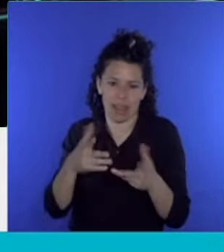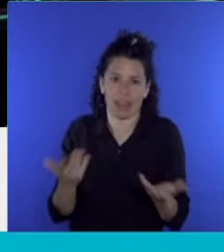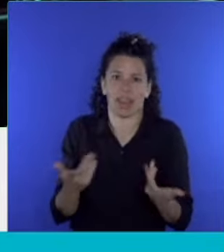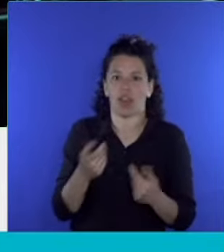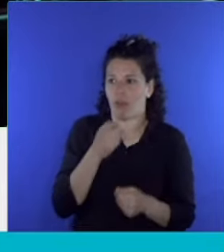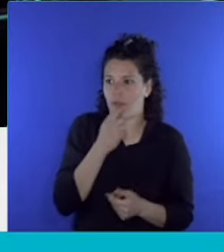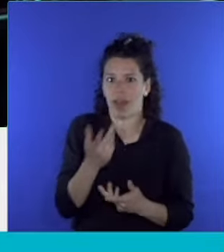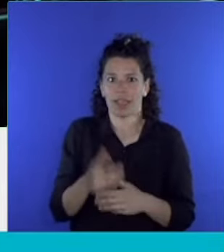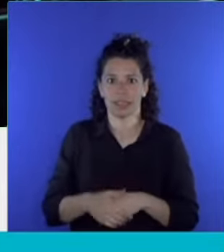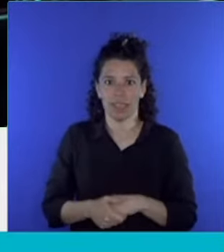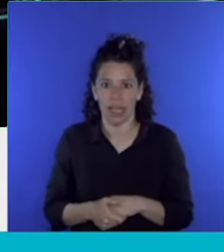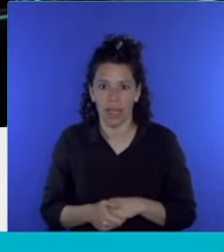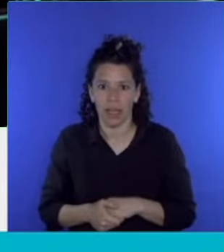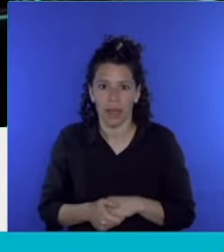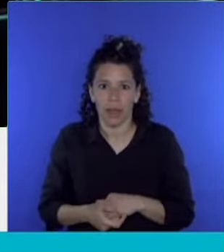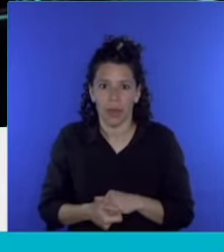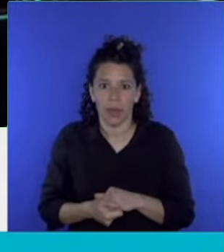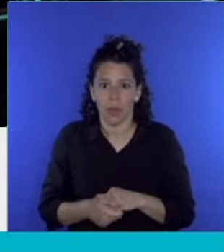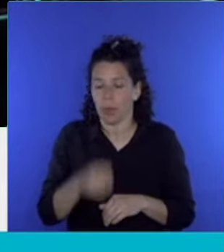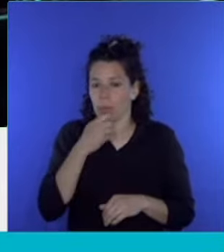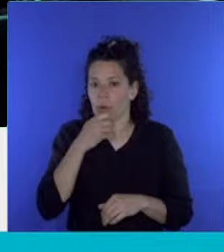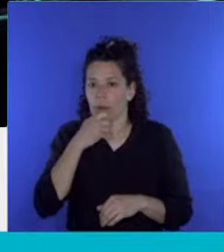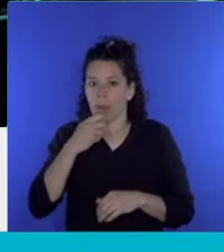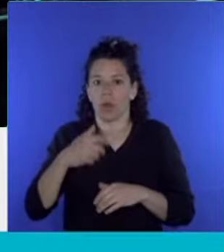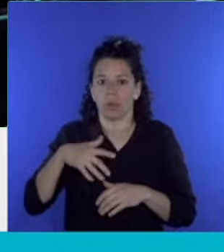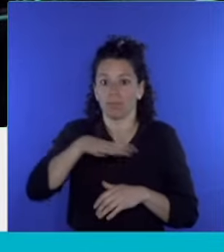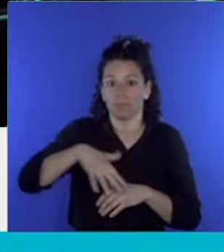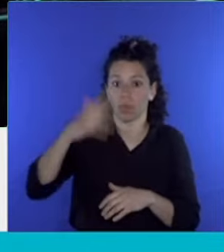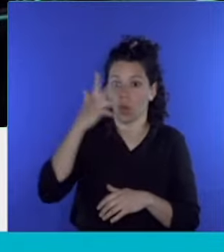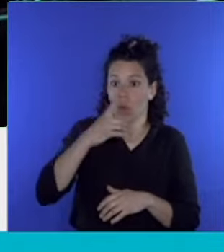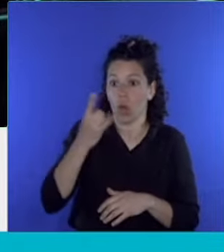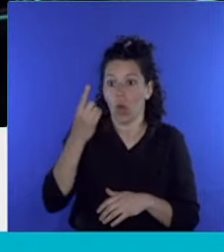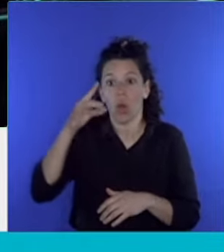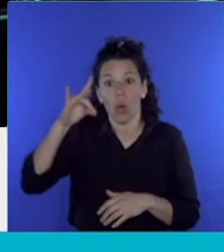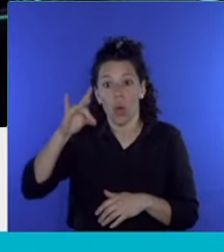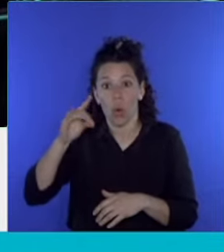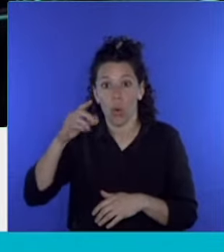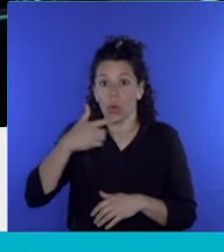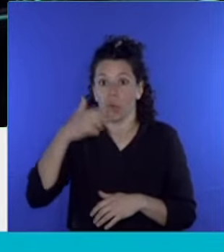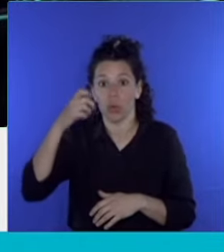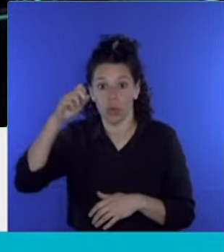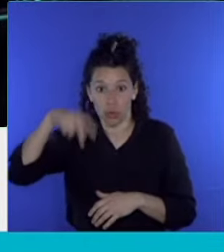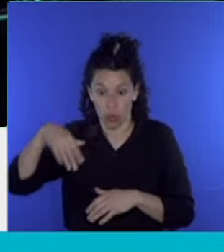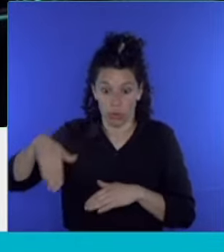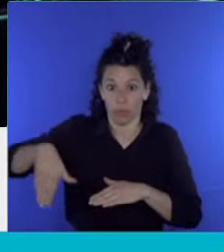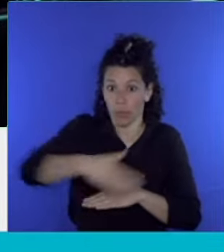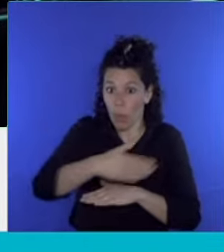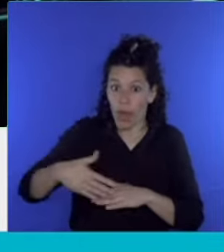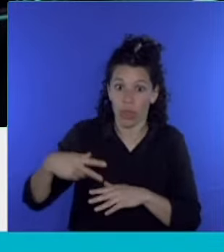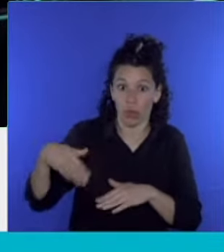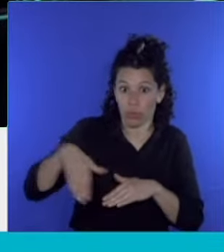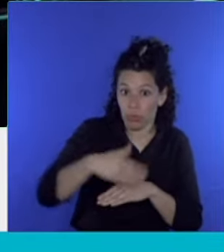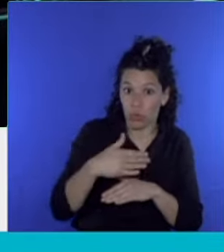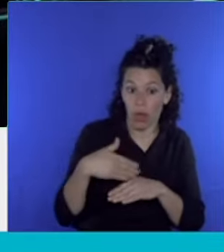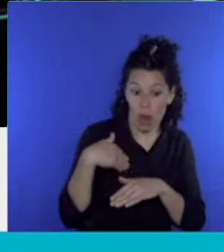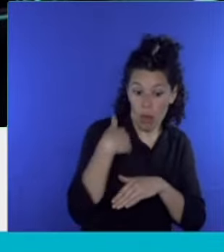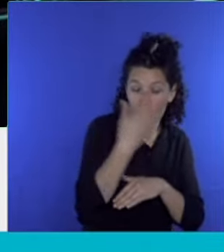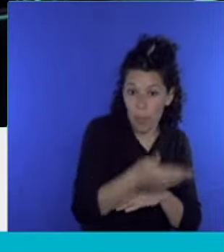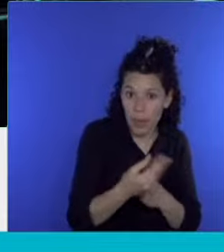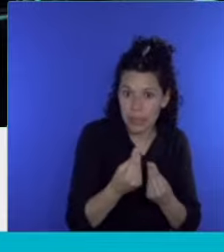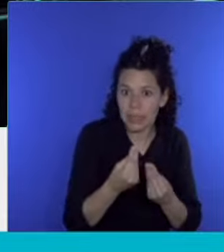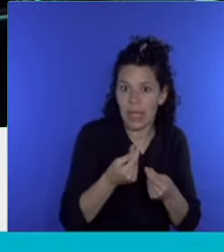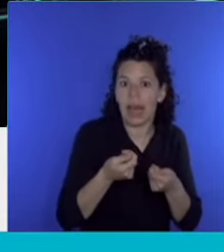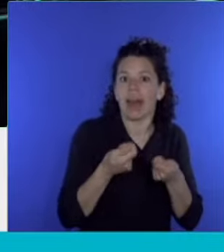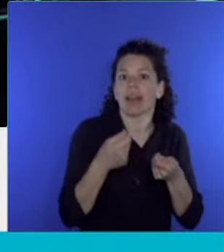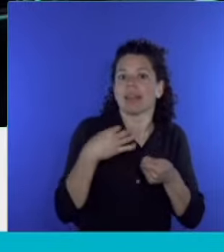eh Hudson todo tiene que ser Estatal y cuando pasan Hudson todo lo tiene que regular el